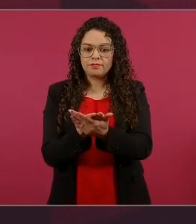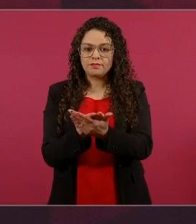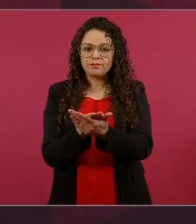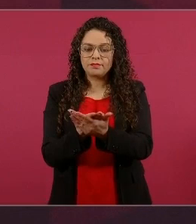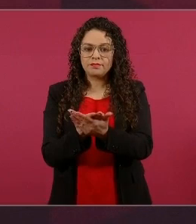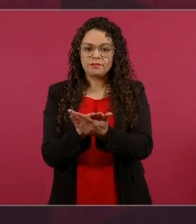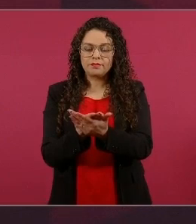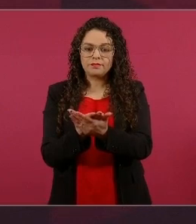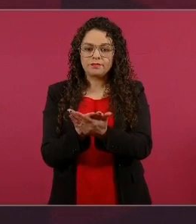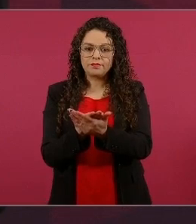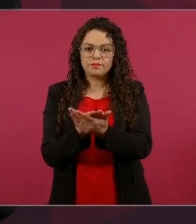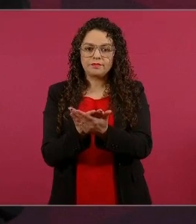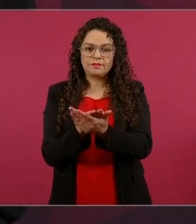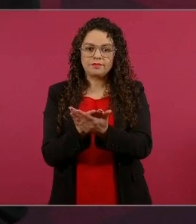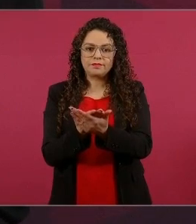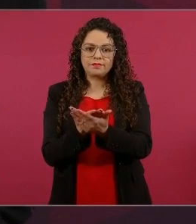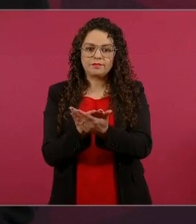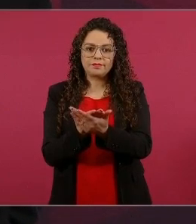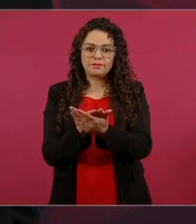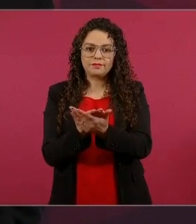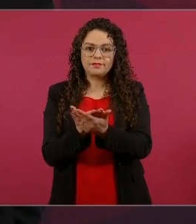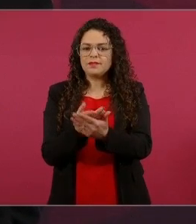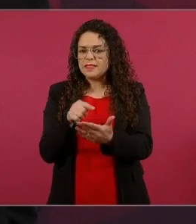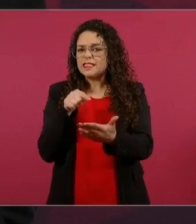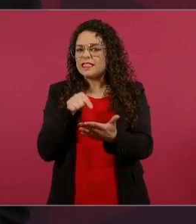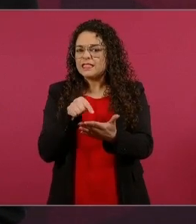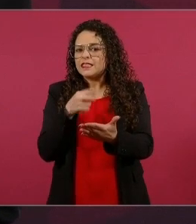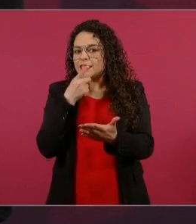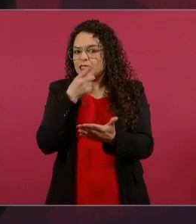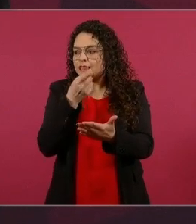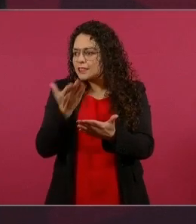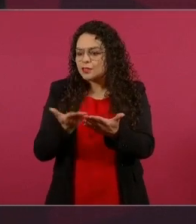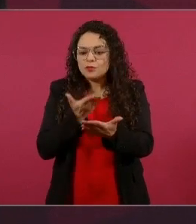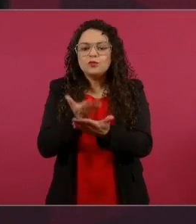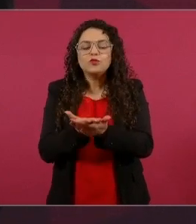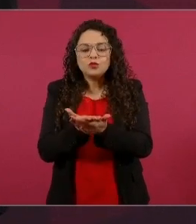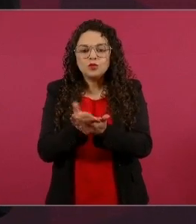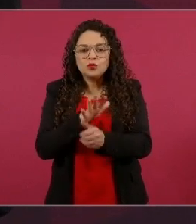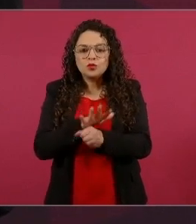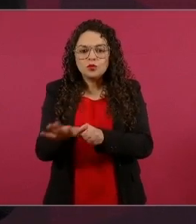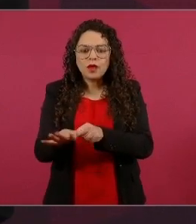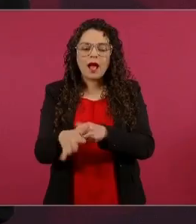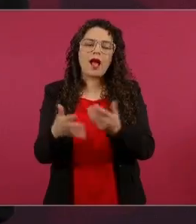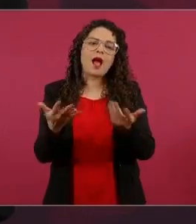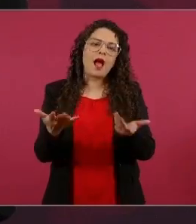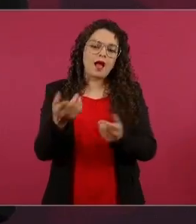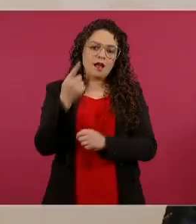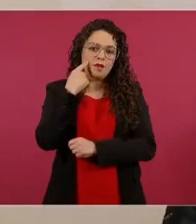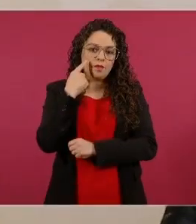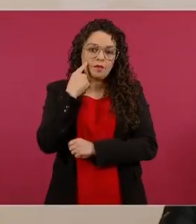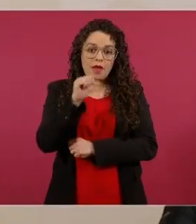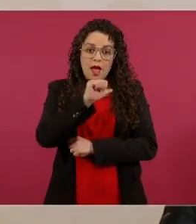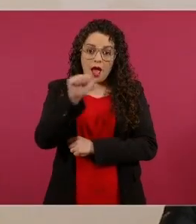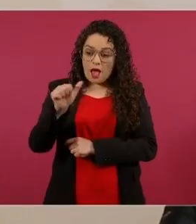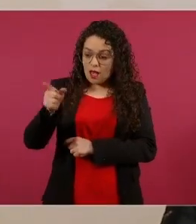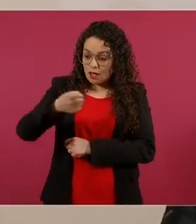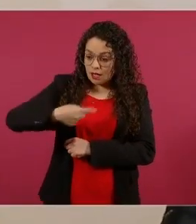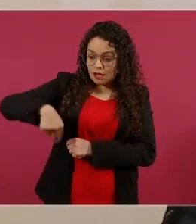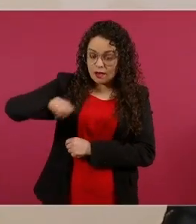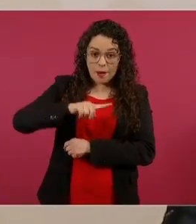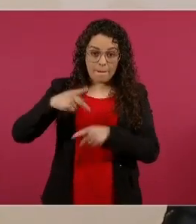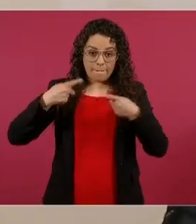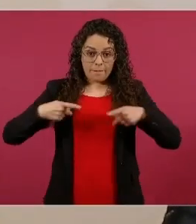es que se regularicen la situación de los migrantes